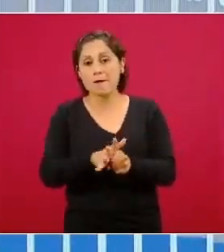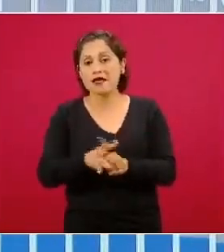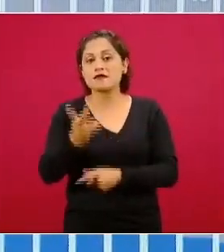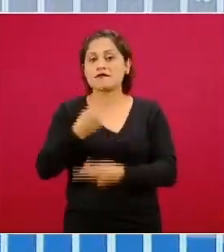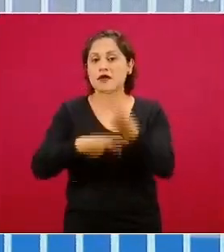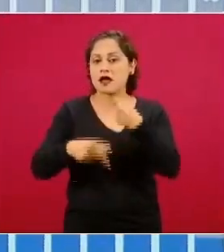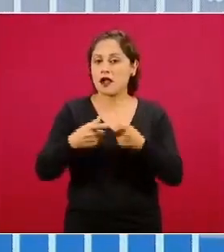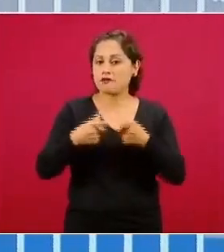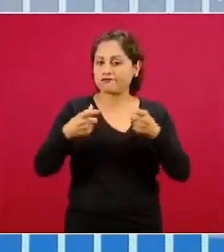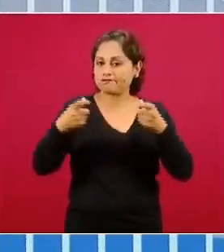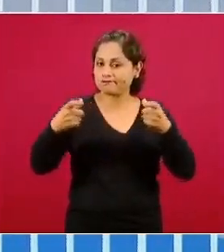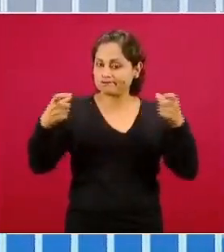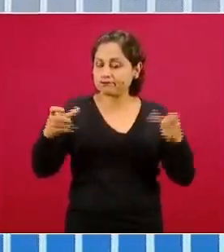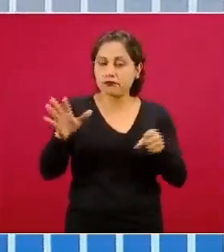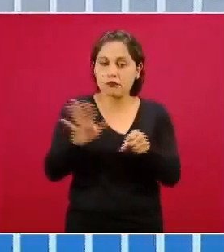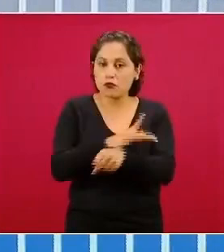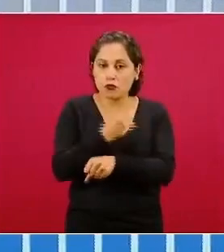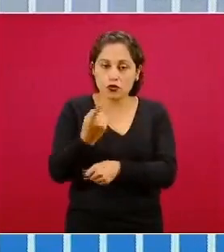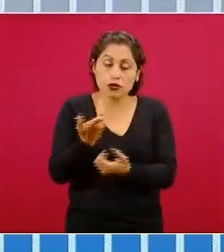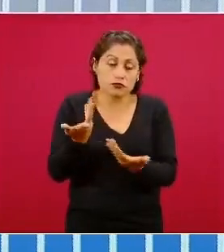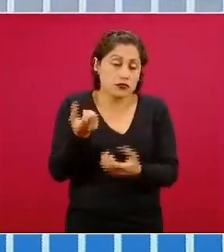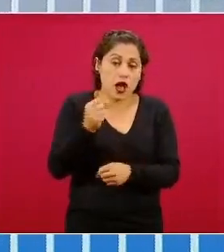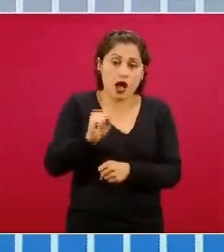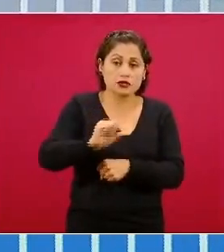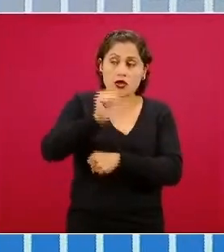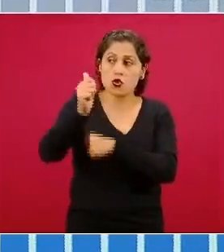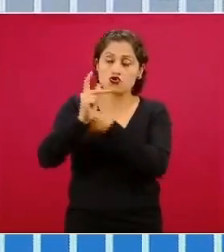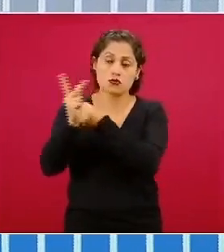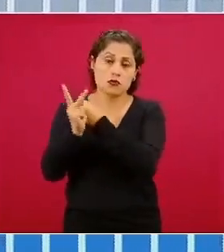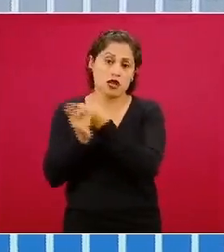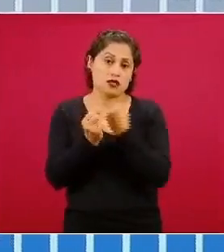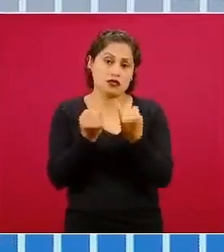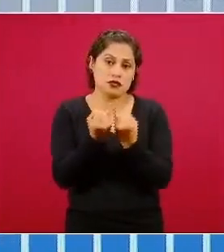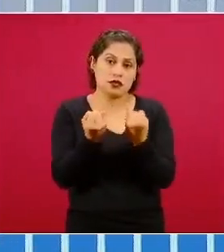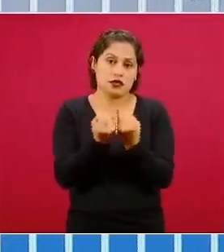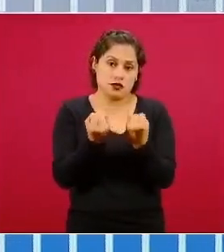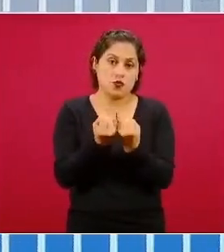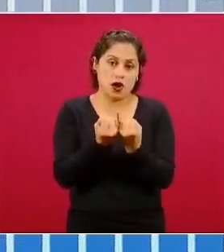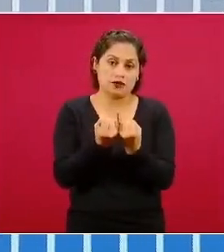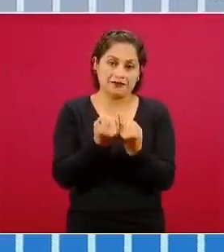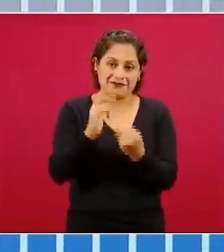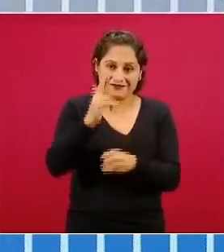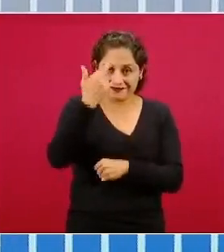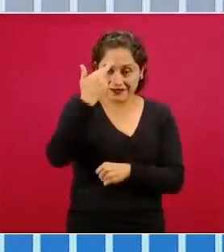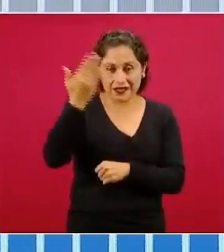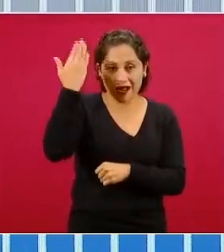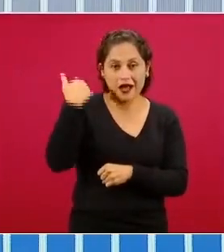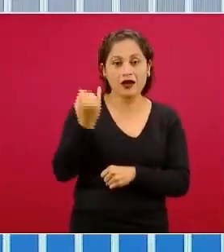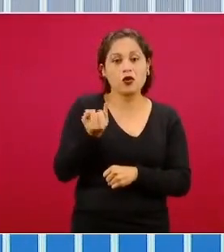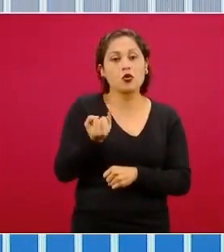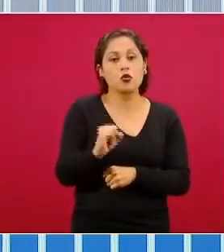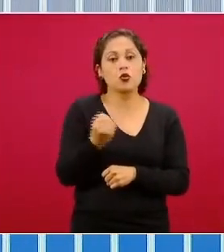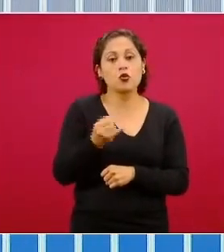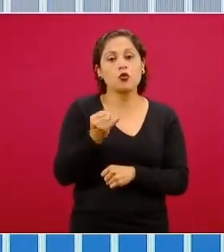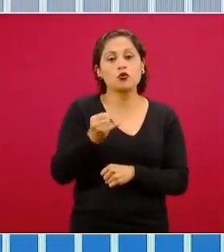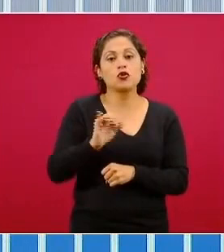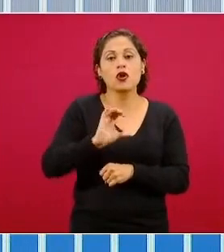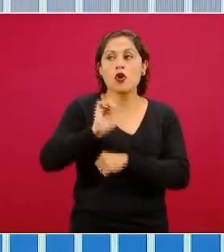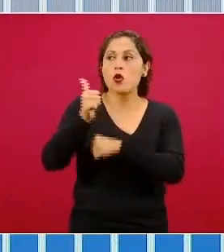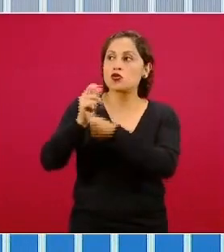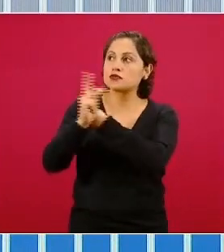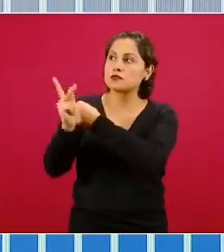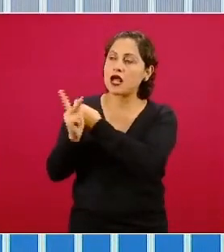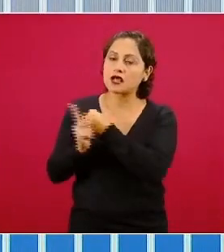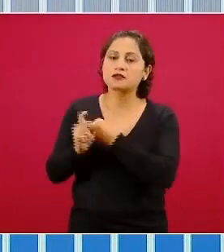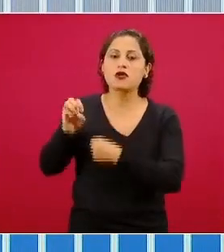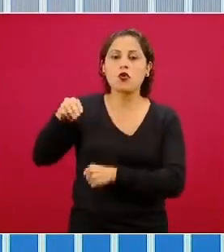Porque está ocurriendo en todo el hemisferio norte, porque desde el verano, desde el mes de junio, existían predicciones en múltiples países y también la